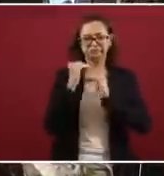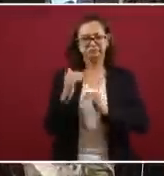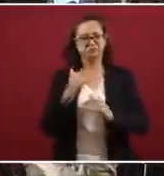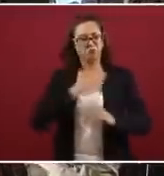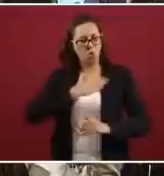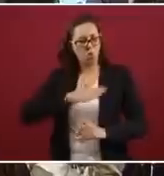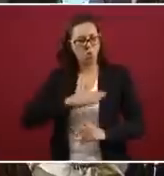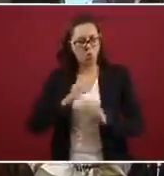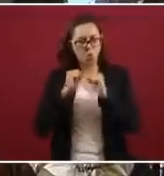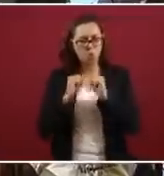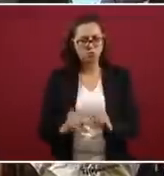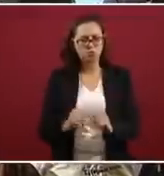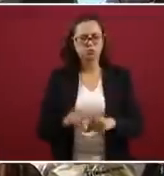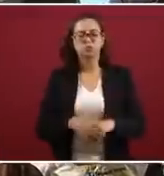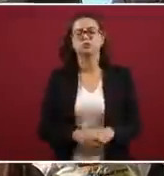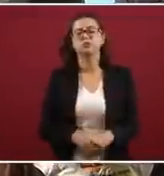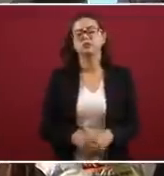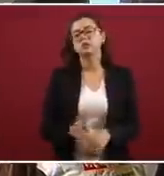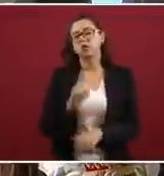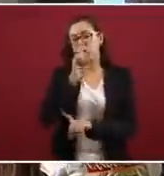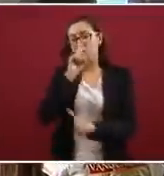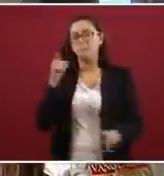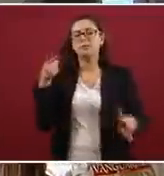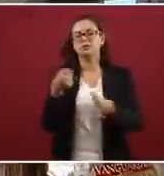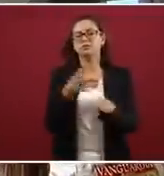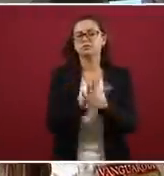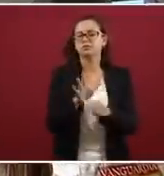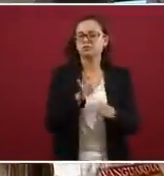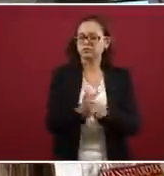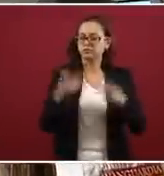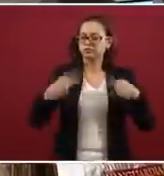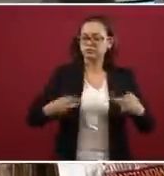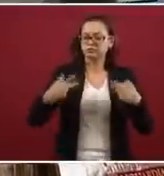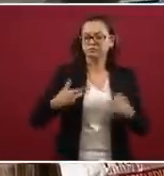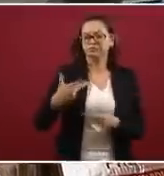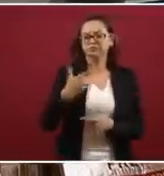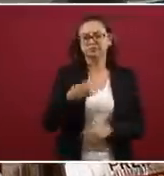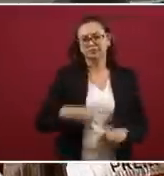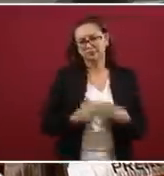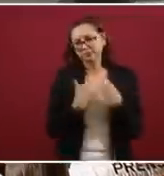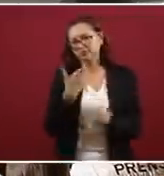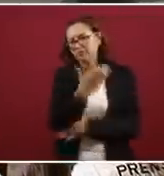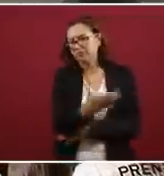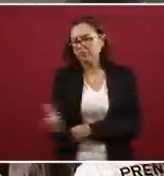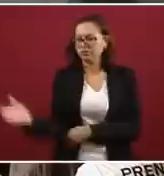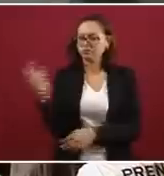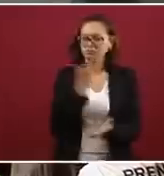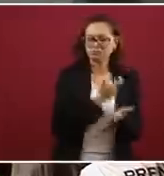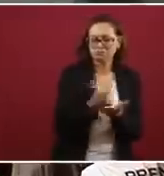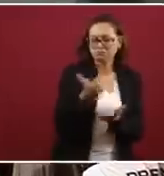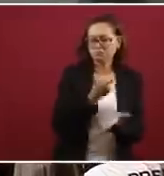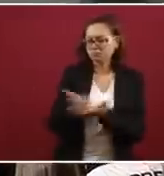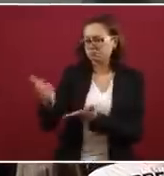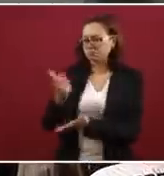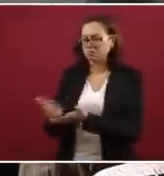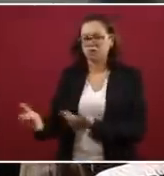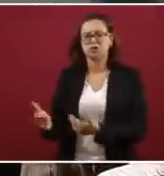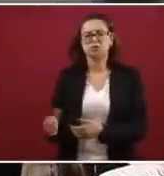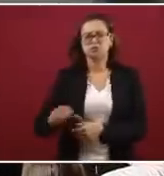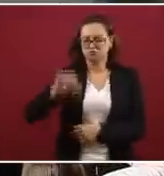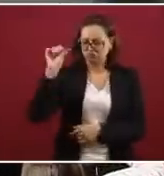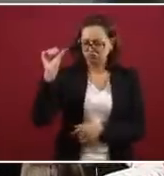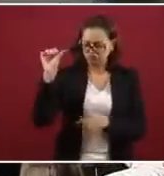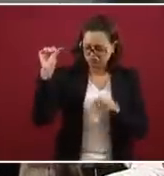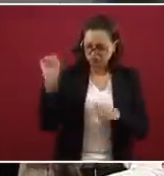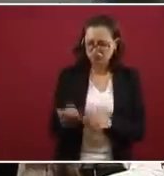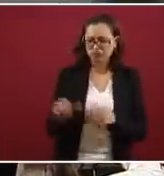de favorecer a la producción de los campesinos y pequeños productores por medio de los precios justos y pago inmediato